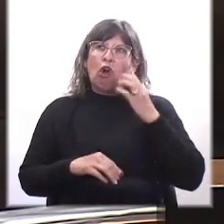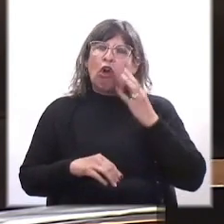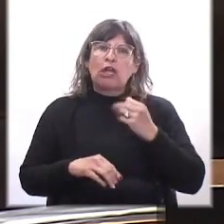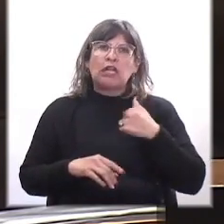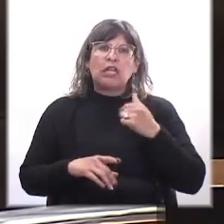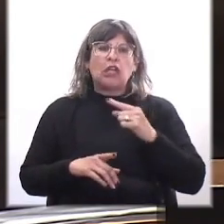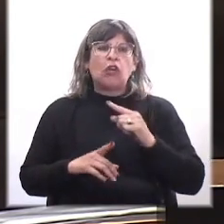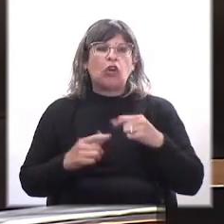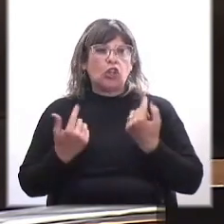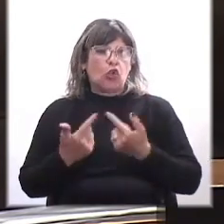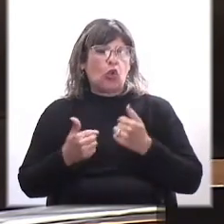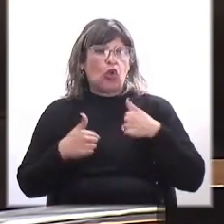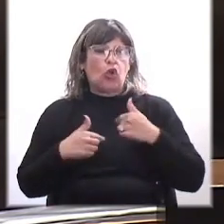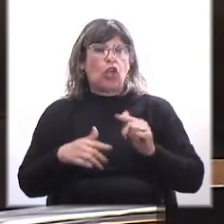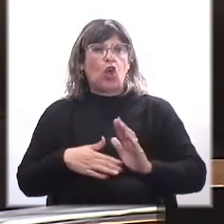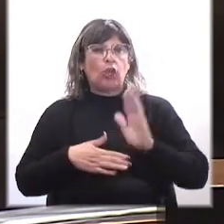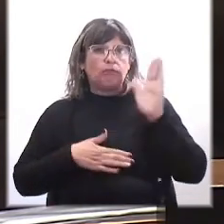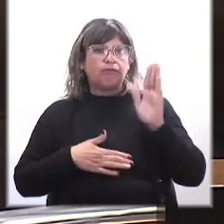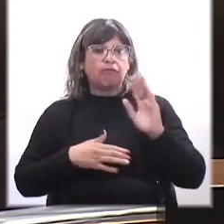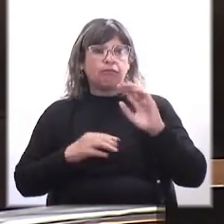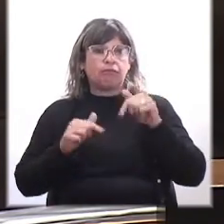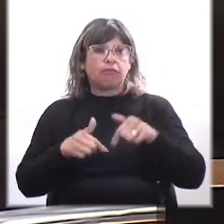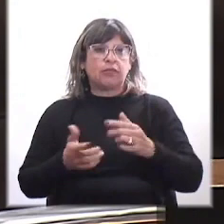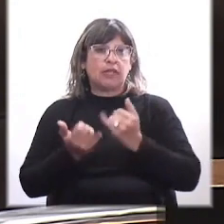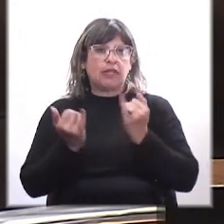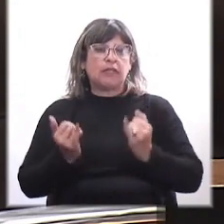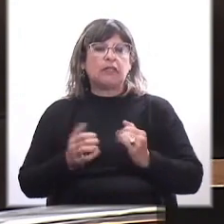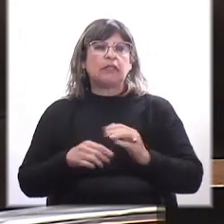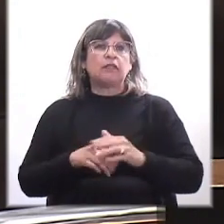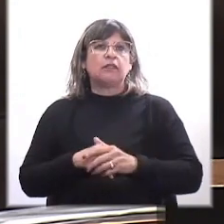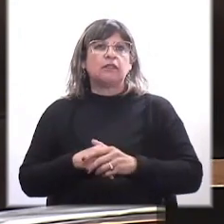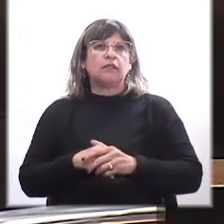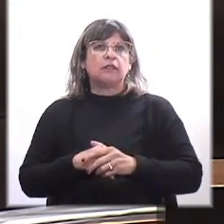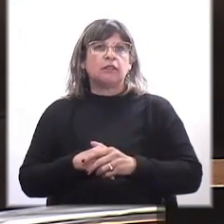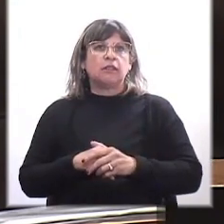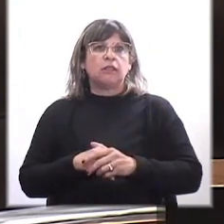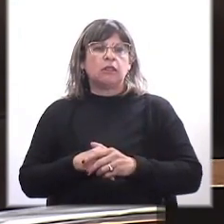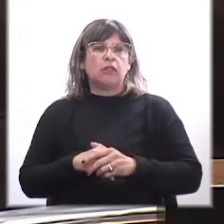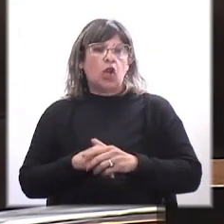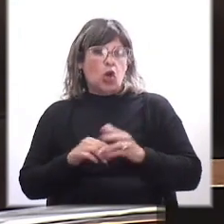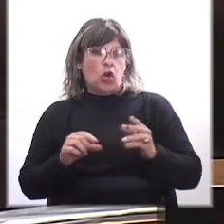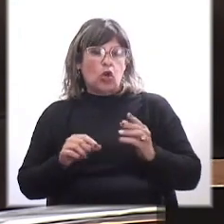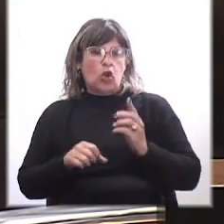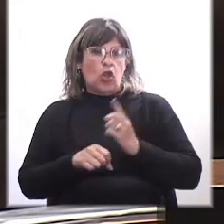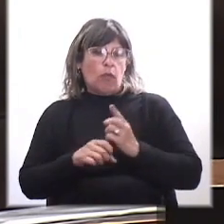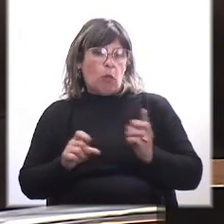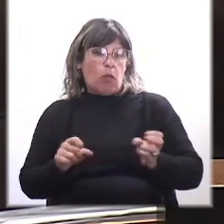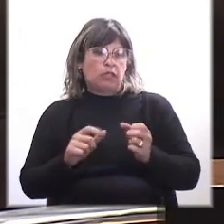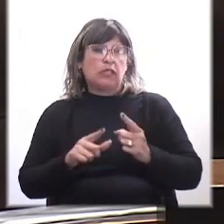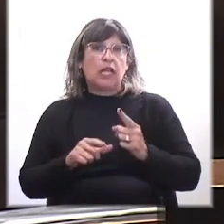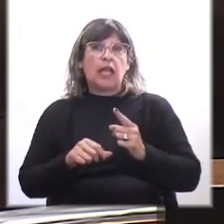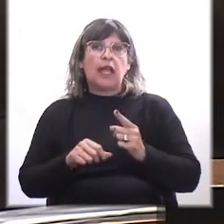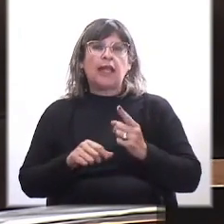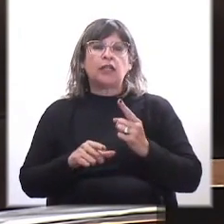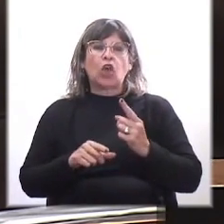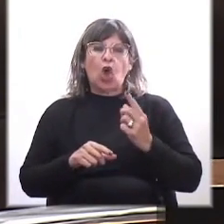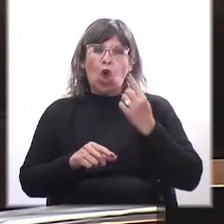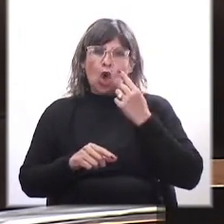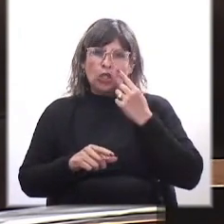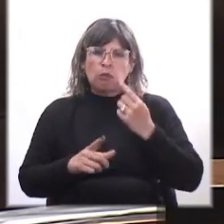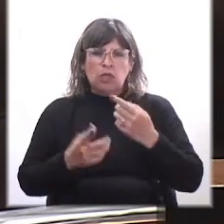quienes levantemos la mano en el día de hoy lo debemos hacer con un conocimiento y